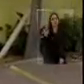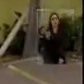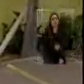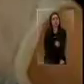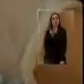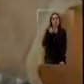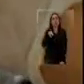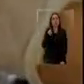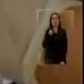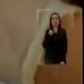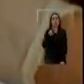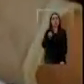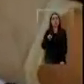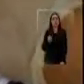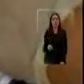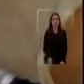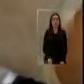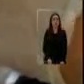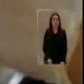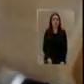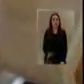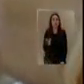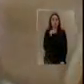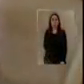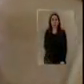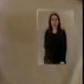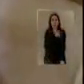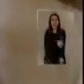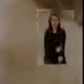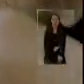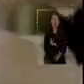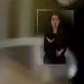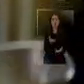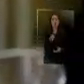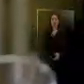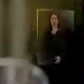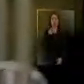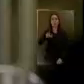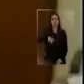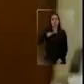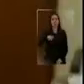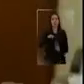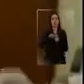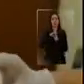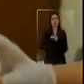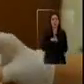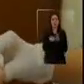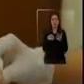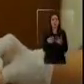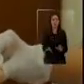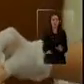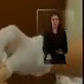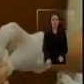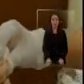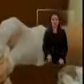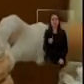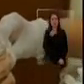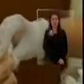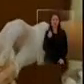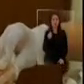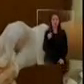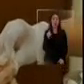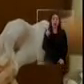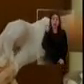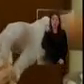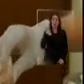insulina. Sí, ya no me queda sangre. ¿Cuánto? 218. Ah, bajé ya. Sí, es más